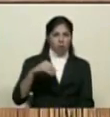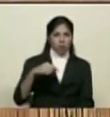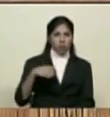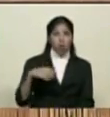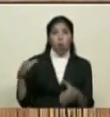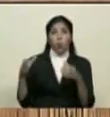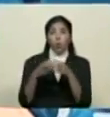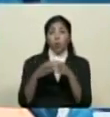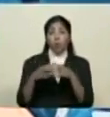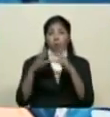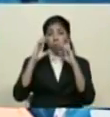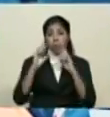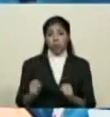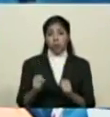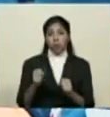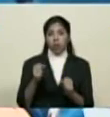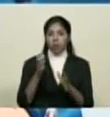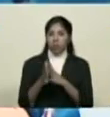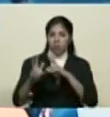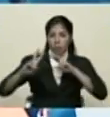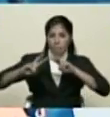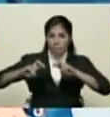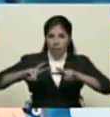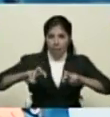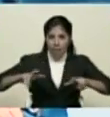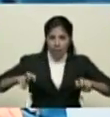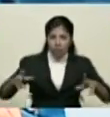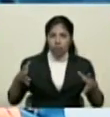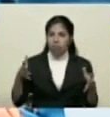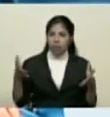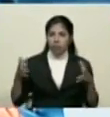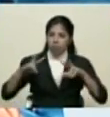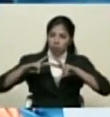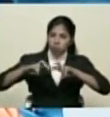equipo en el Ministerio Público. Yo quiero